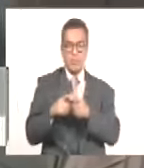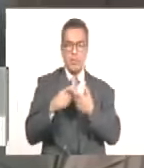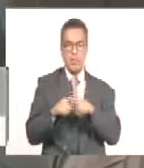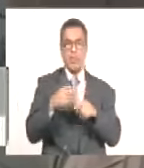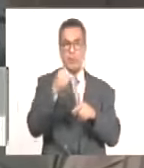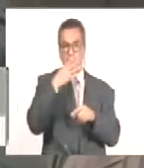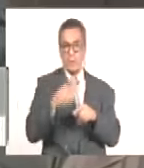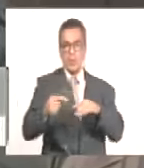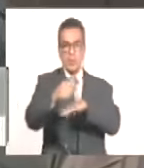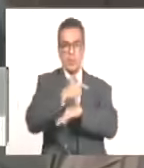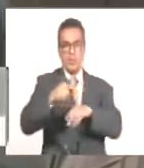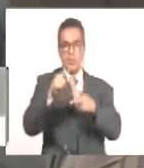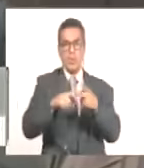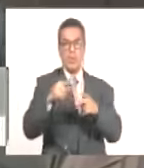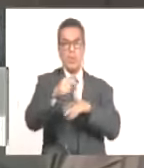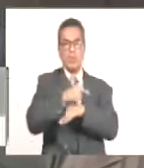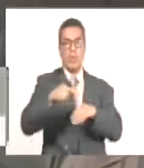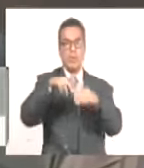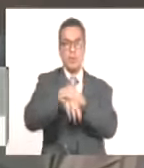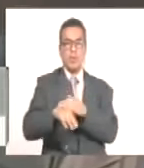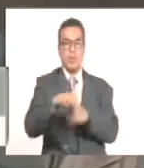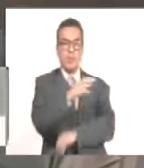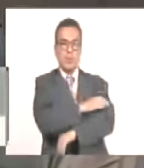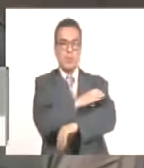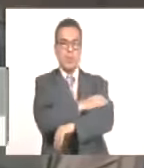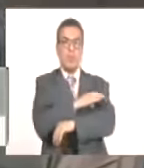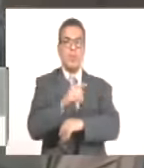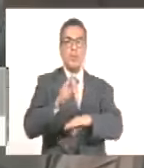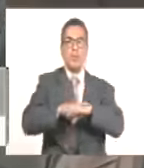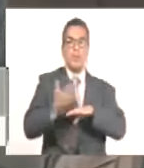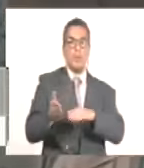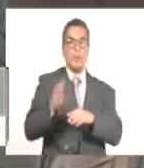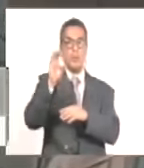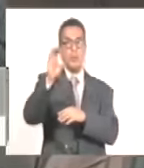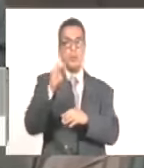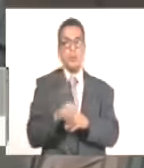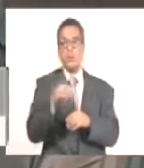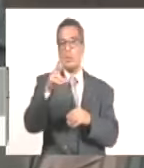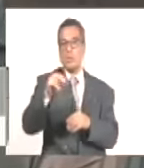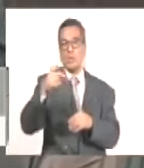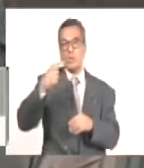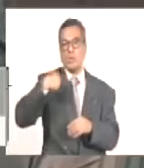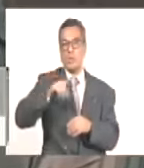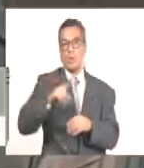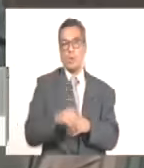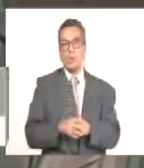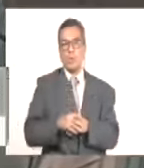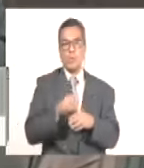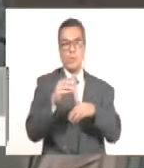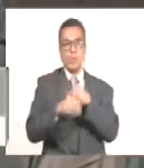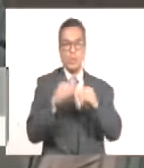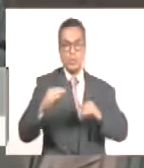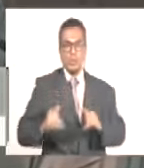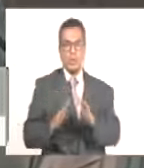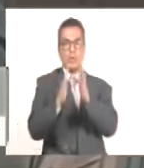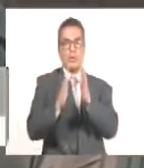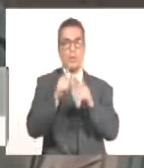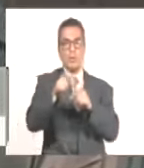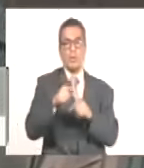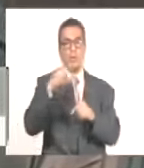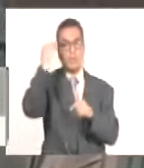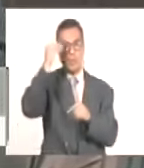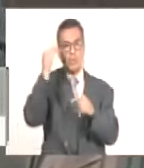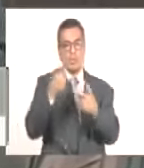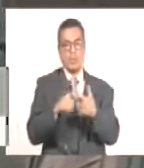bien con el gobierno y bien dentro de la oposición, porque este es un país que no merece que estemos enfrentados por